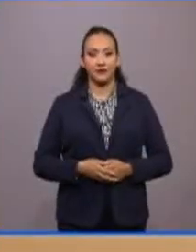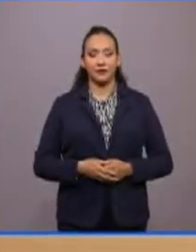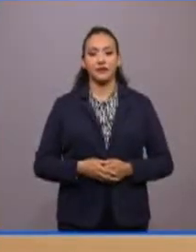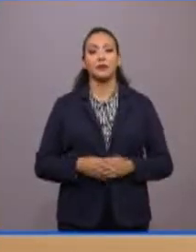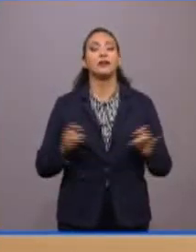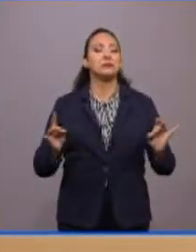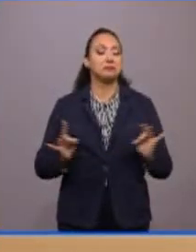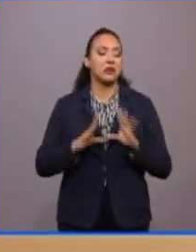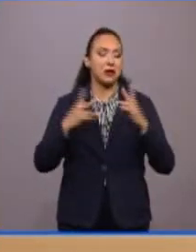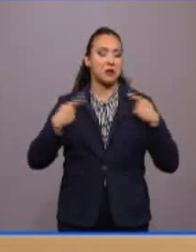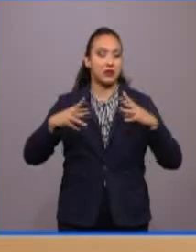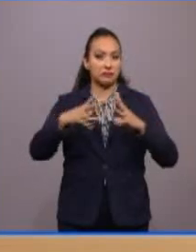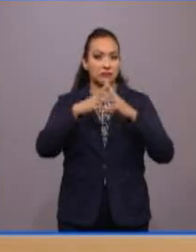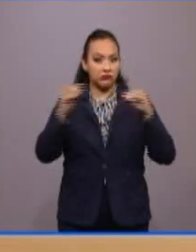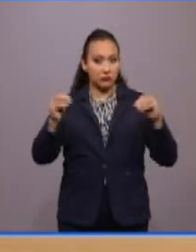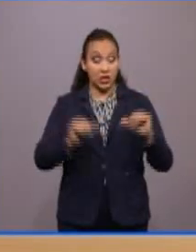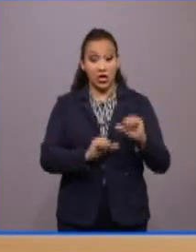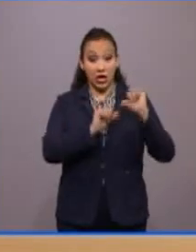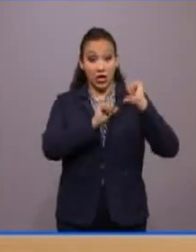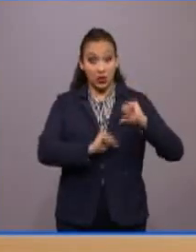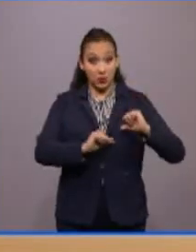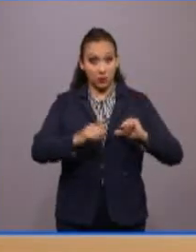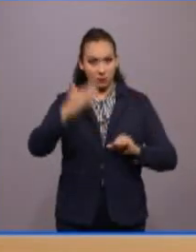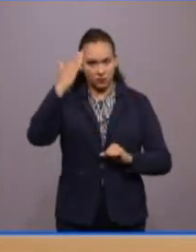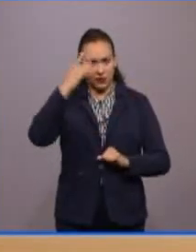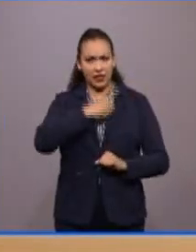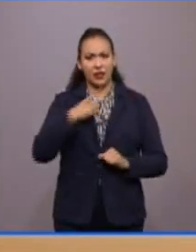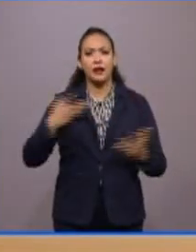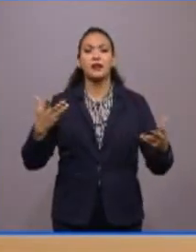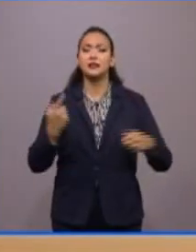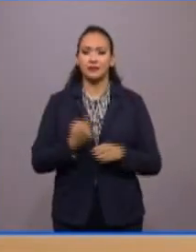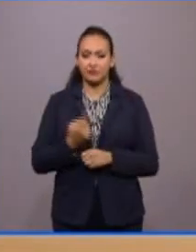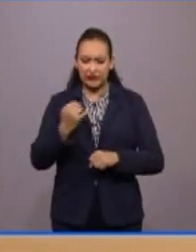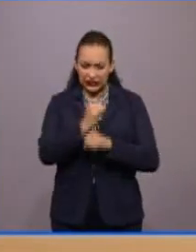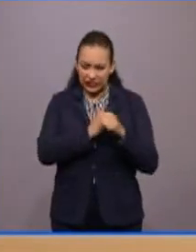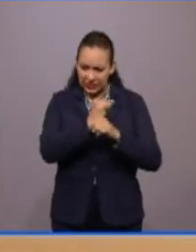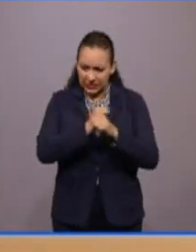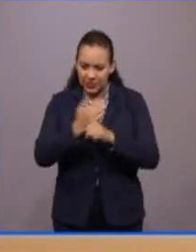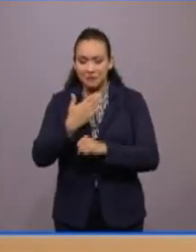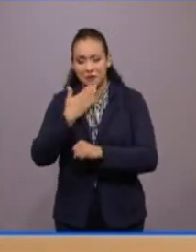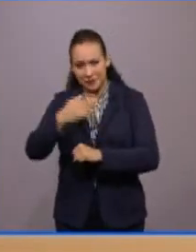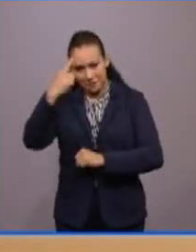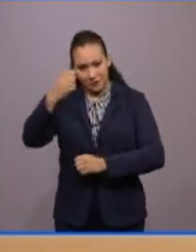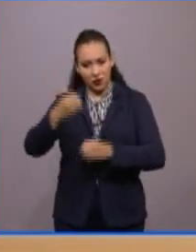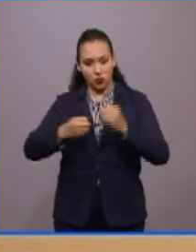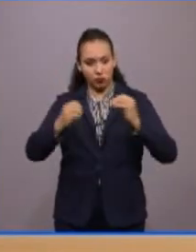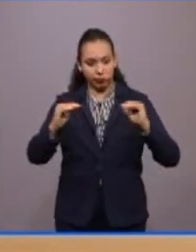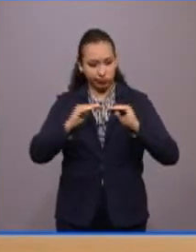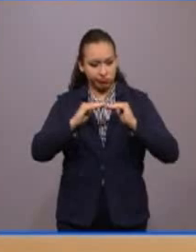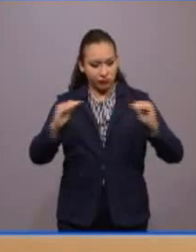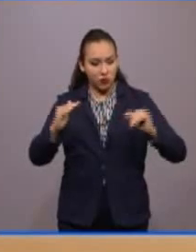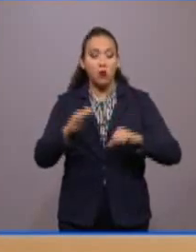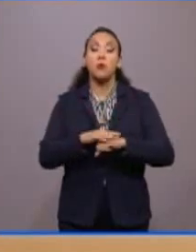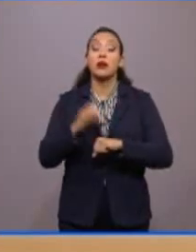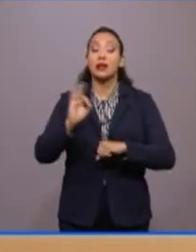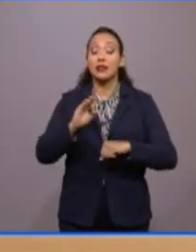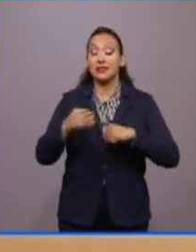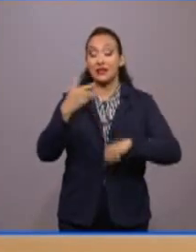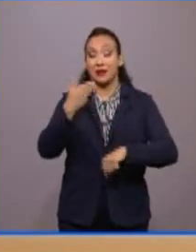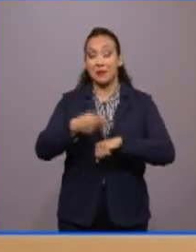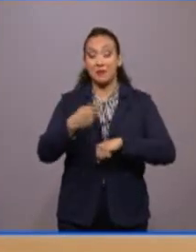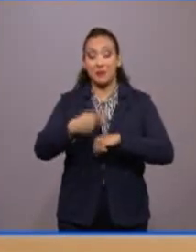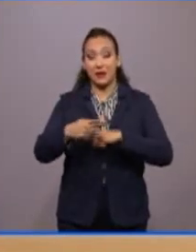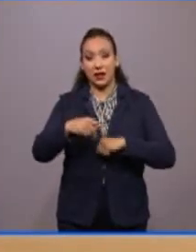En casos de desaparición, las autoridades tienen un deber reforzado en la investigación e impartición de justicia cuando esta situación afecta a personas